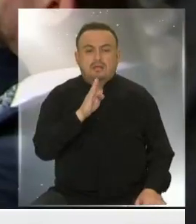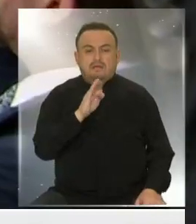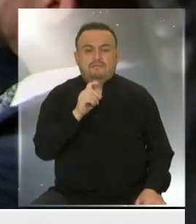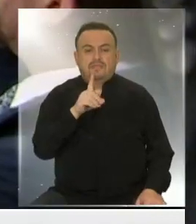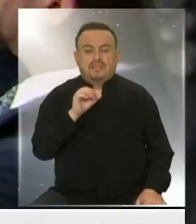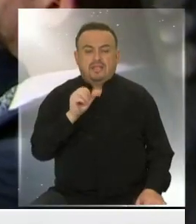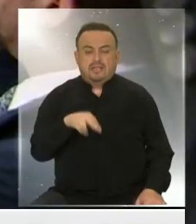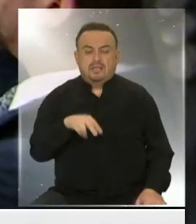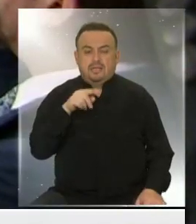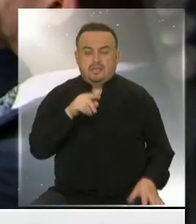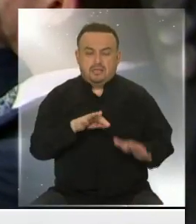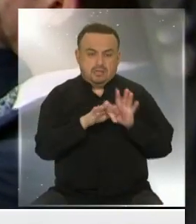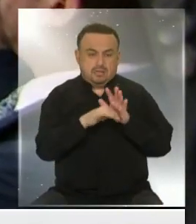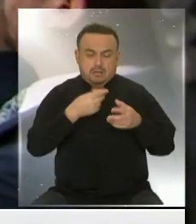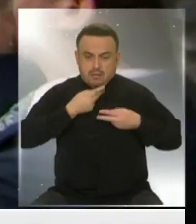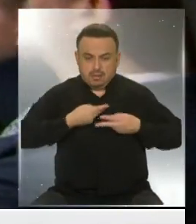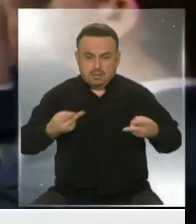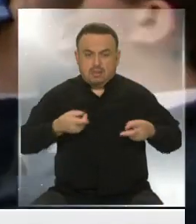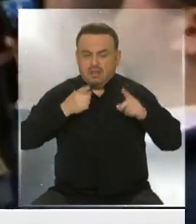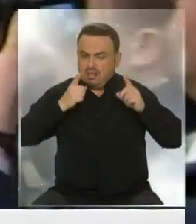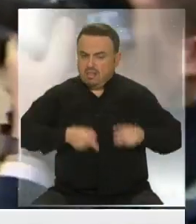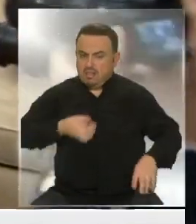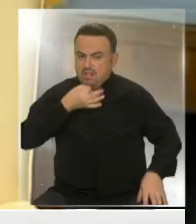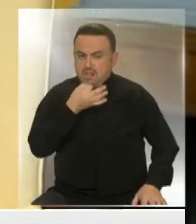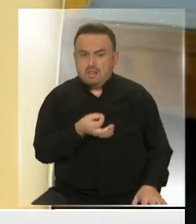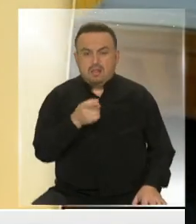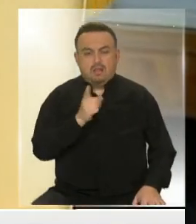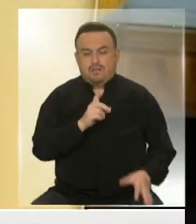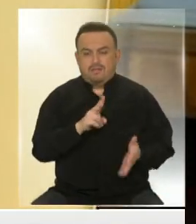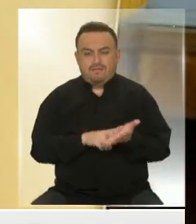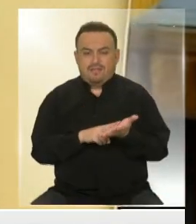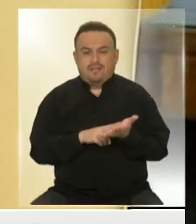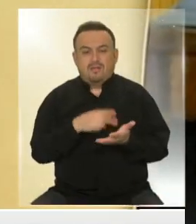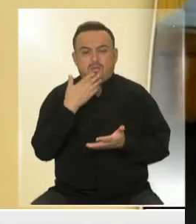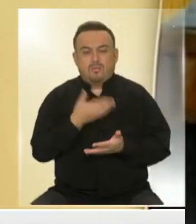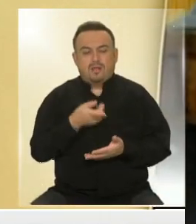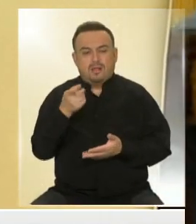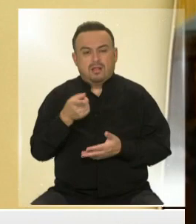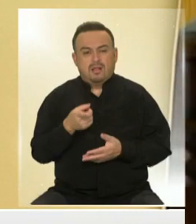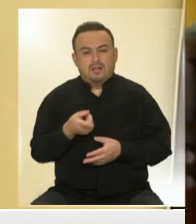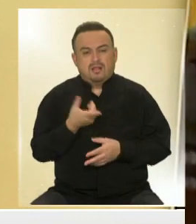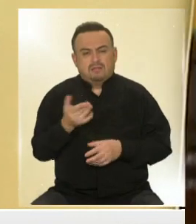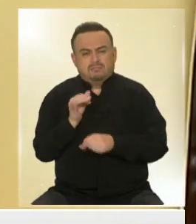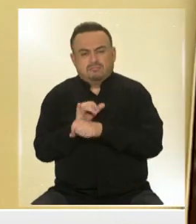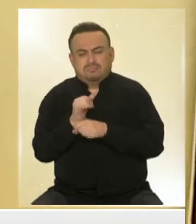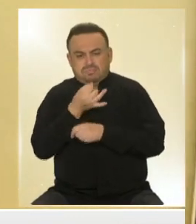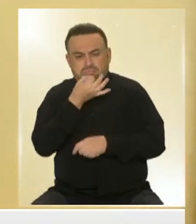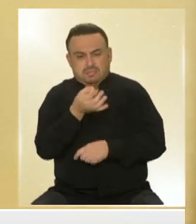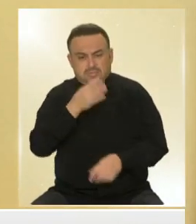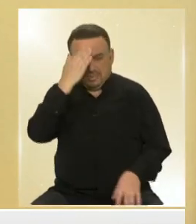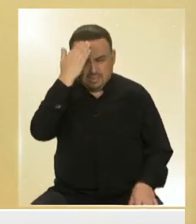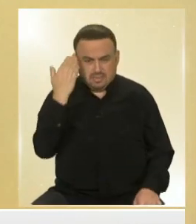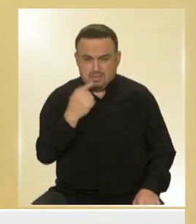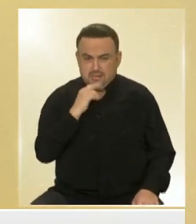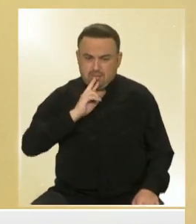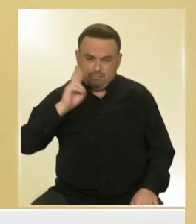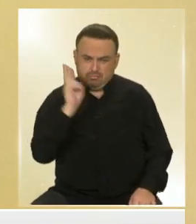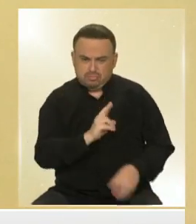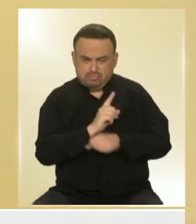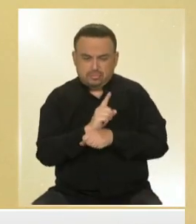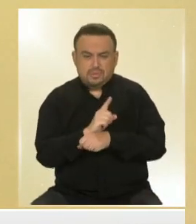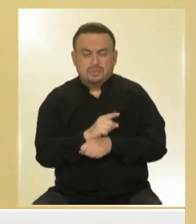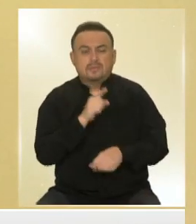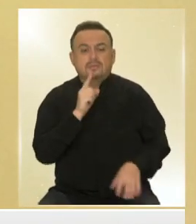dijo que twitter y otras redes sociales deben decir que no es cierto cuando se evitan declaraciones engañosas trump respondió de inmediato